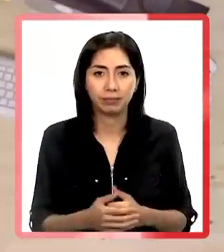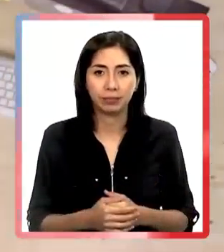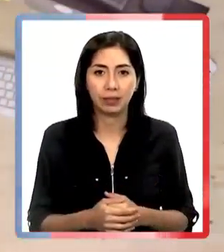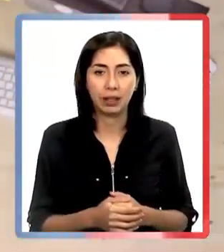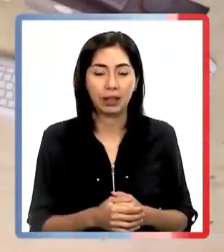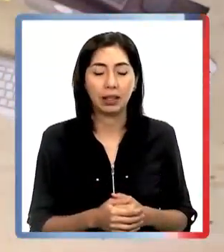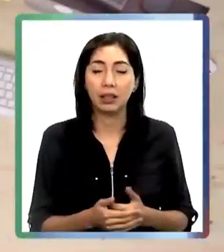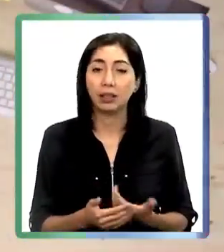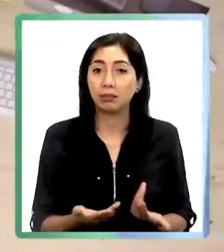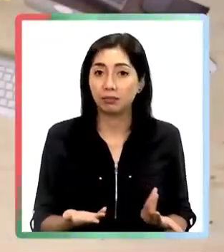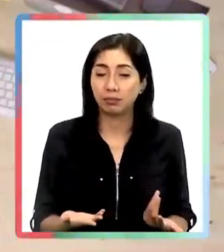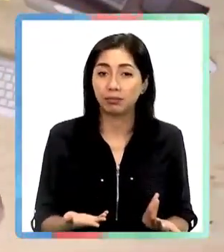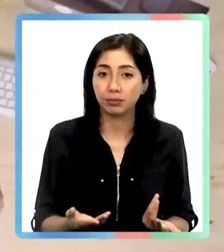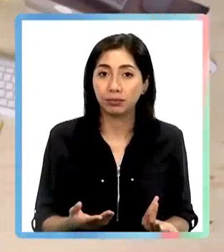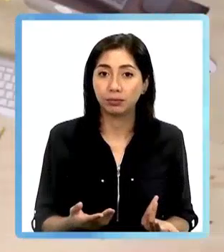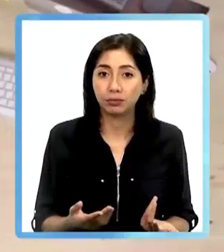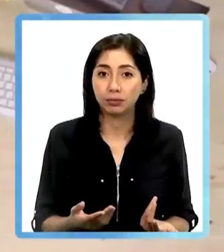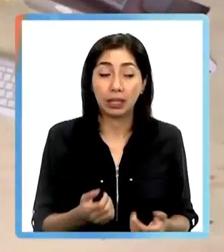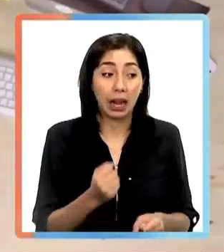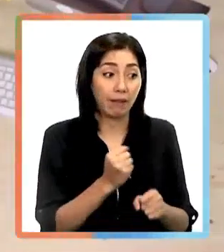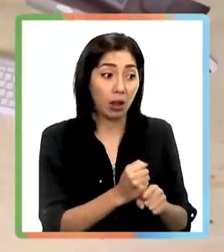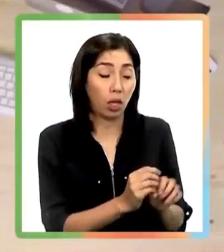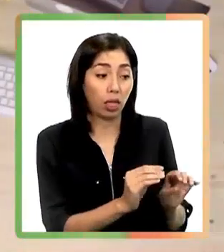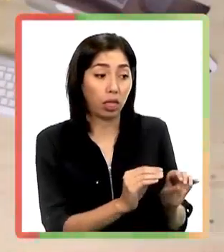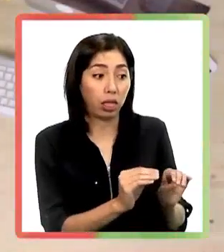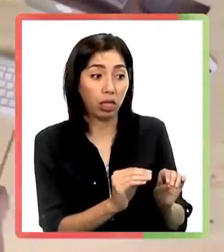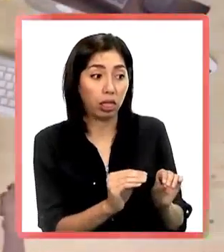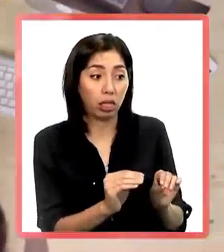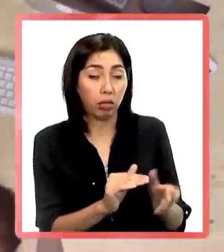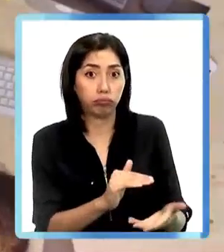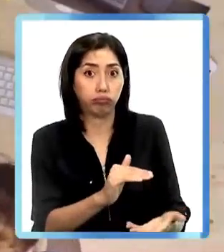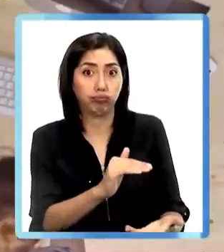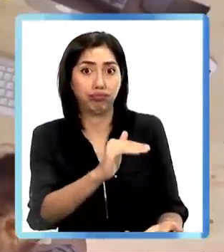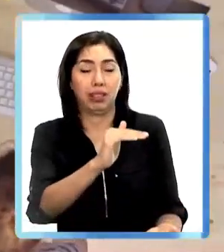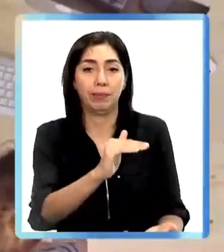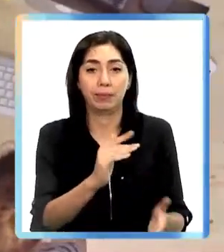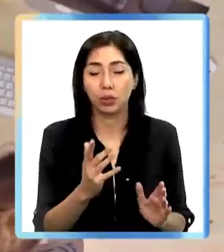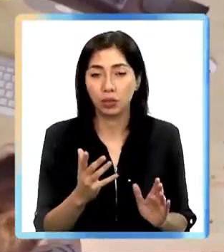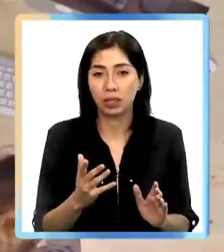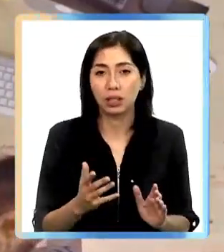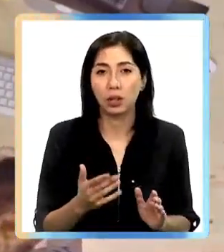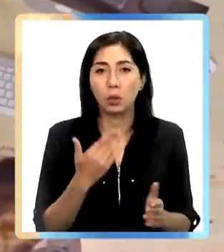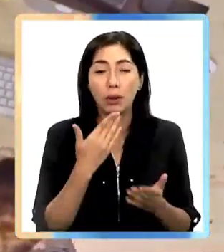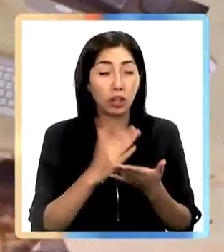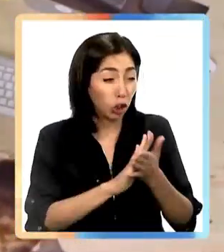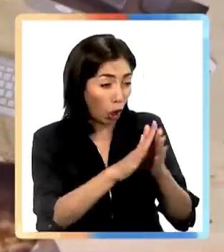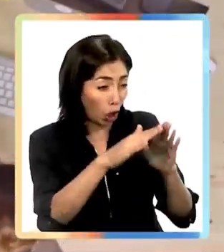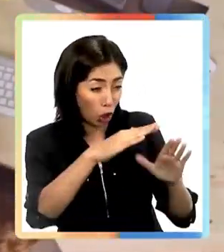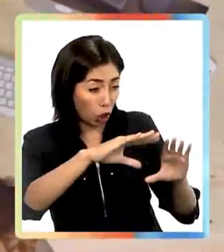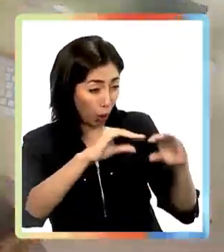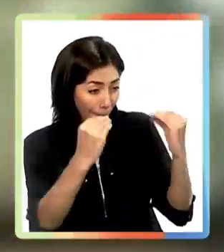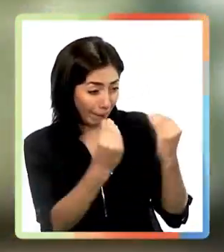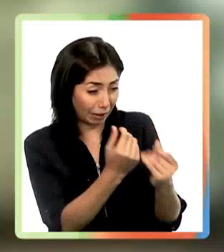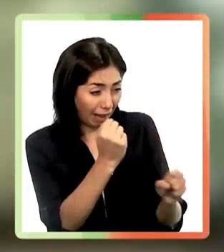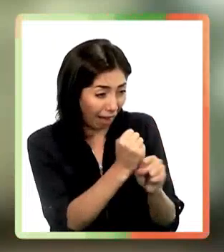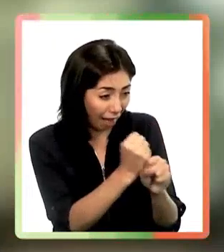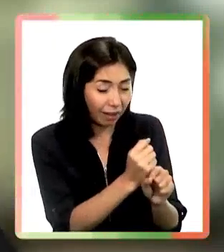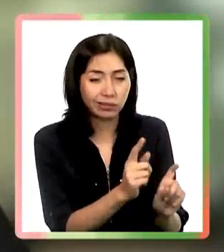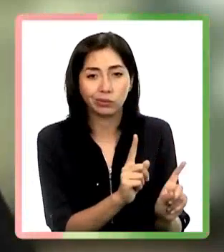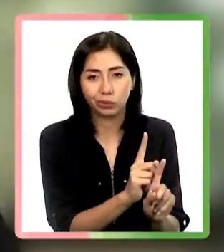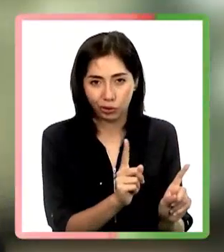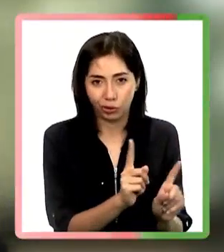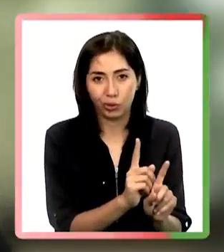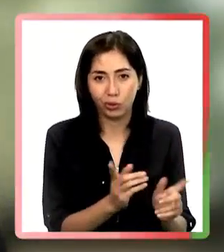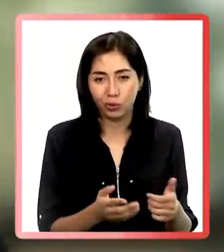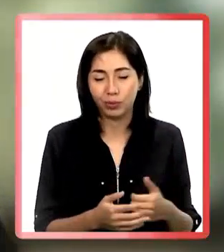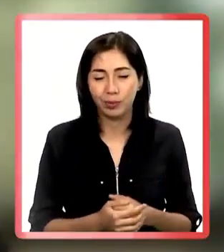salido de vacaciones también, sino que el trabajo se acumula. Y volver a tratar de resolver no tan solamente lo que está pasando en ese momento, sino